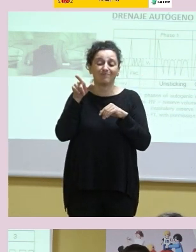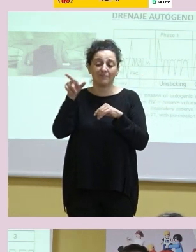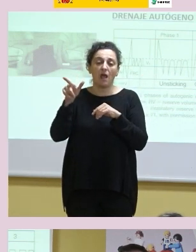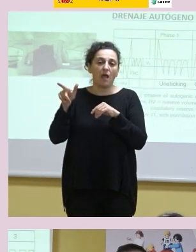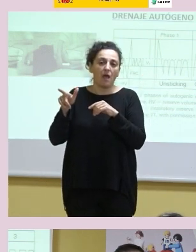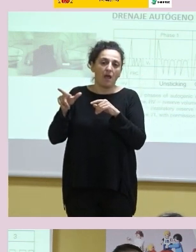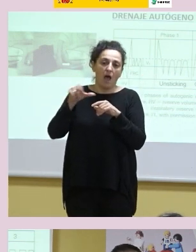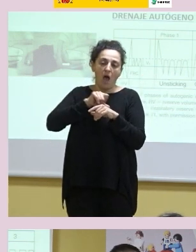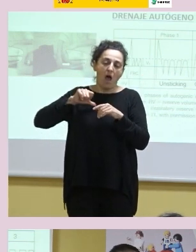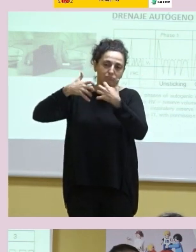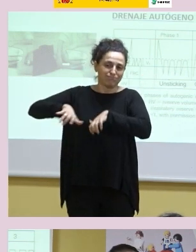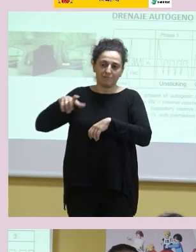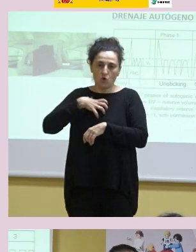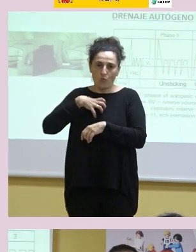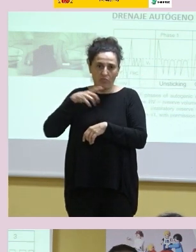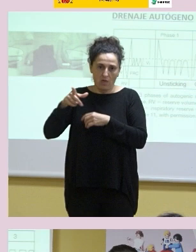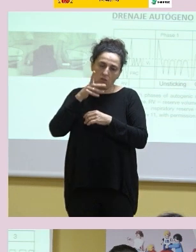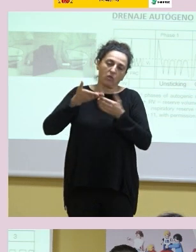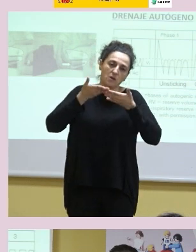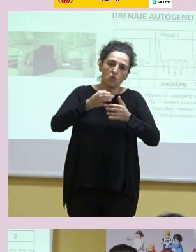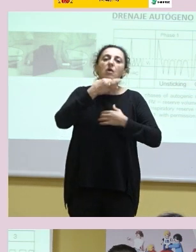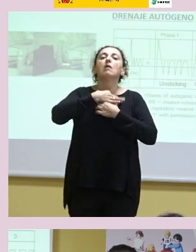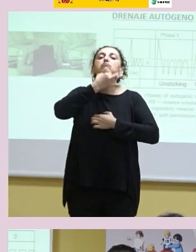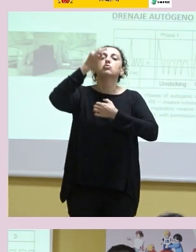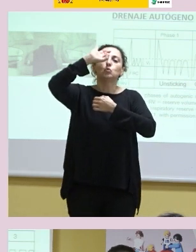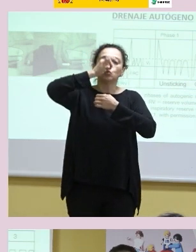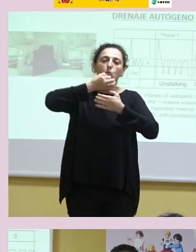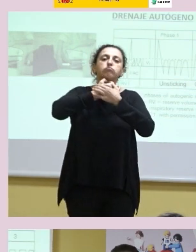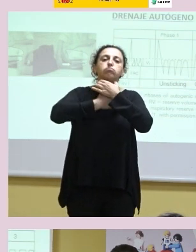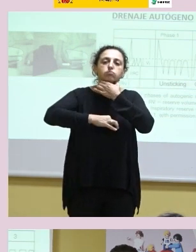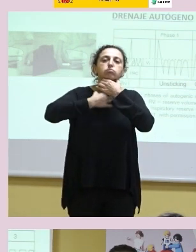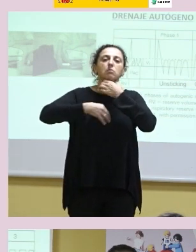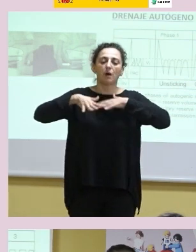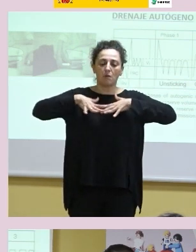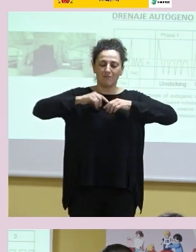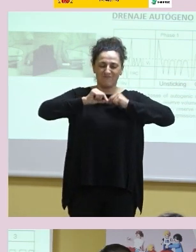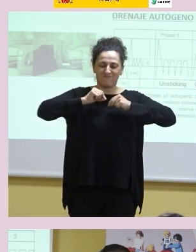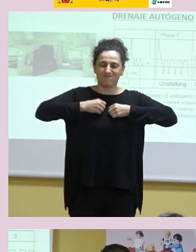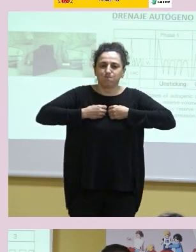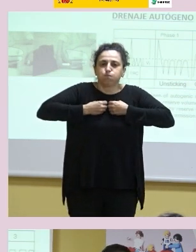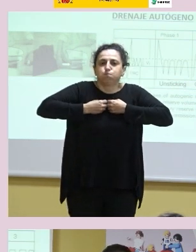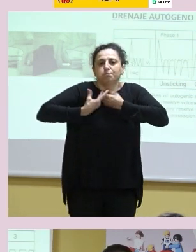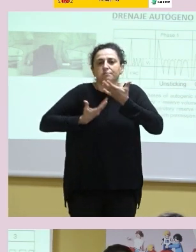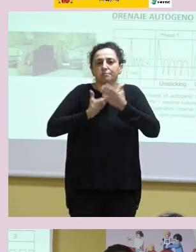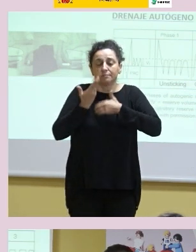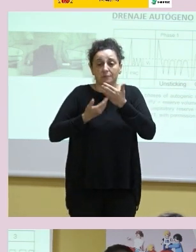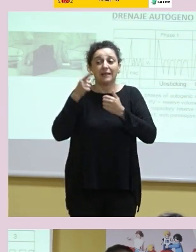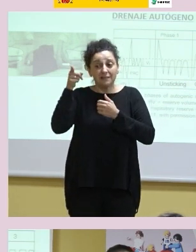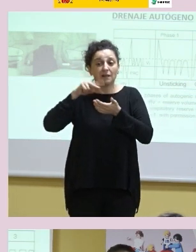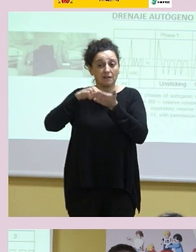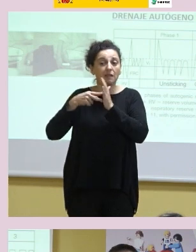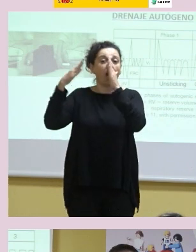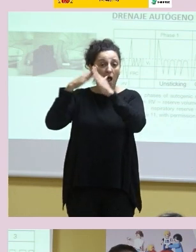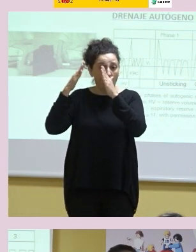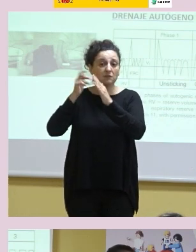momento, y esto nos ayuda a movilizar todas las secreciones. Por ejemplo, esta técnica también hay que hacerla en diario en casa, entonces